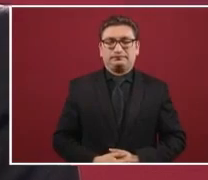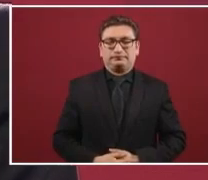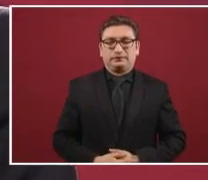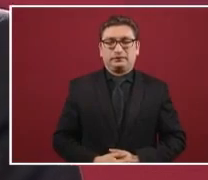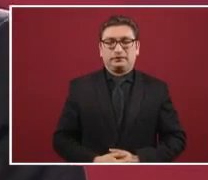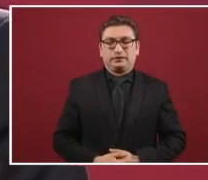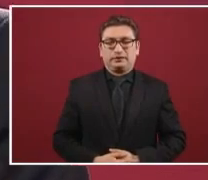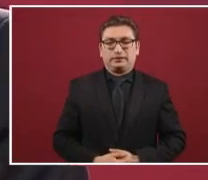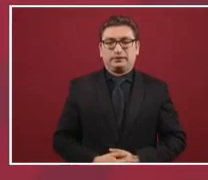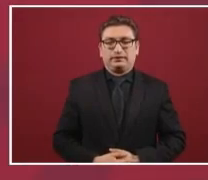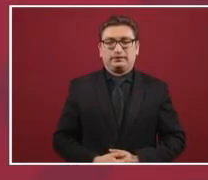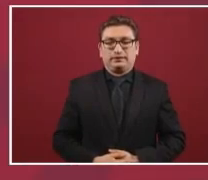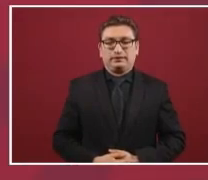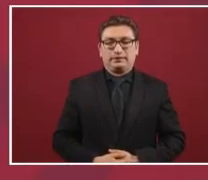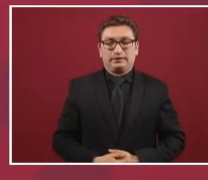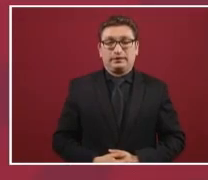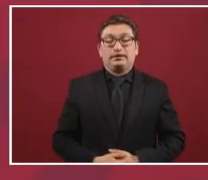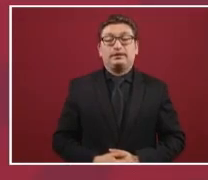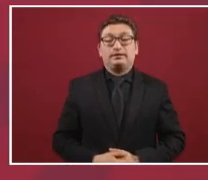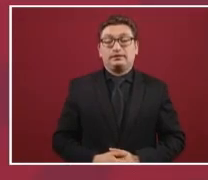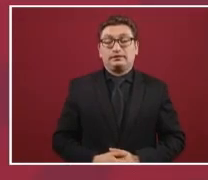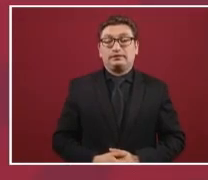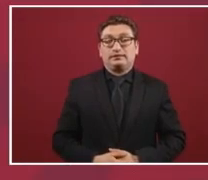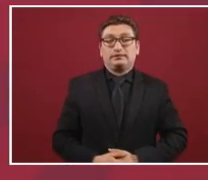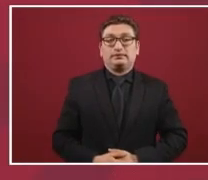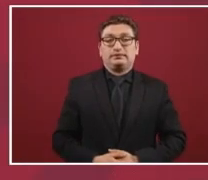Y eso sí,